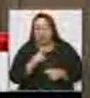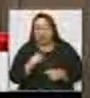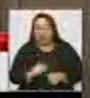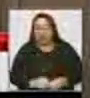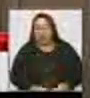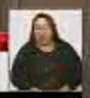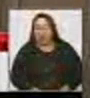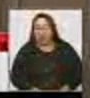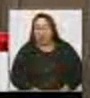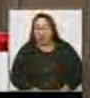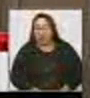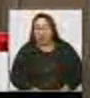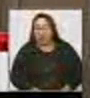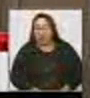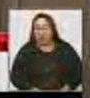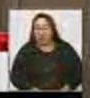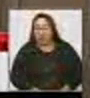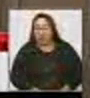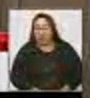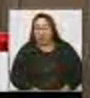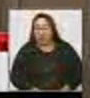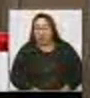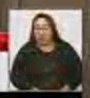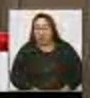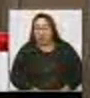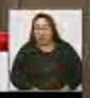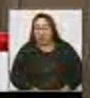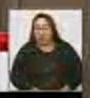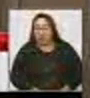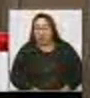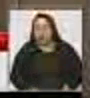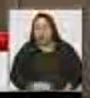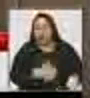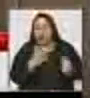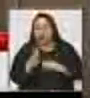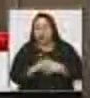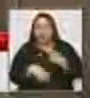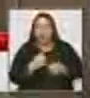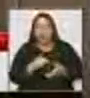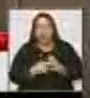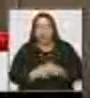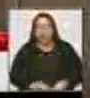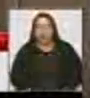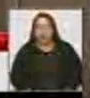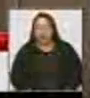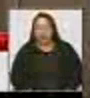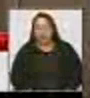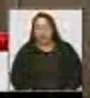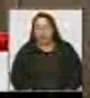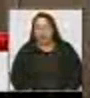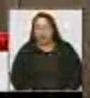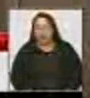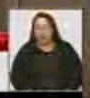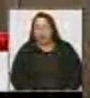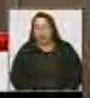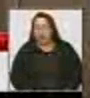Castillo, ha sido aprobado. Pasamos al siguiente punto.